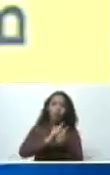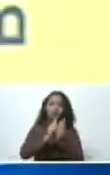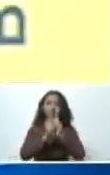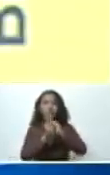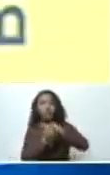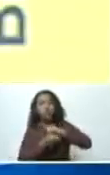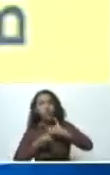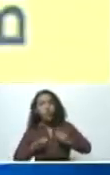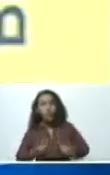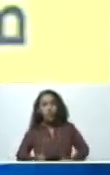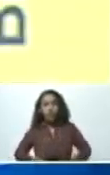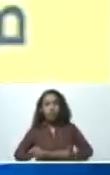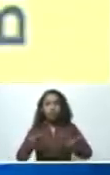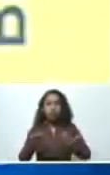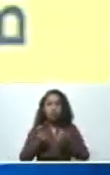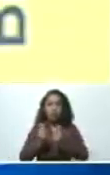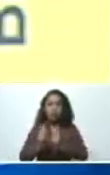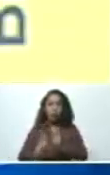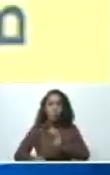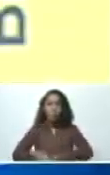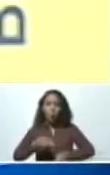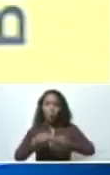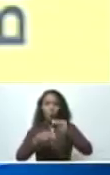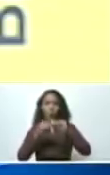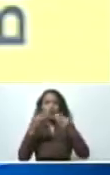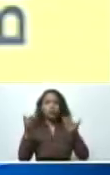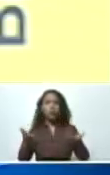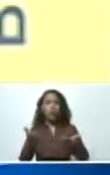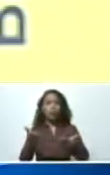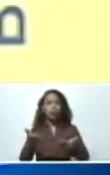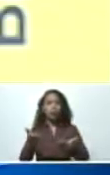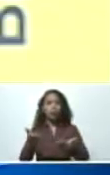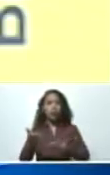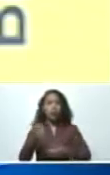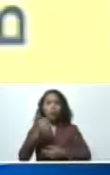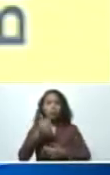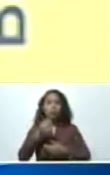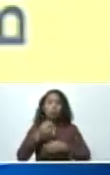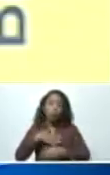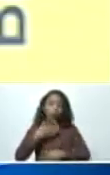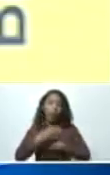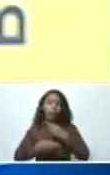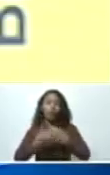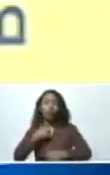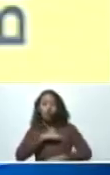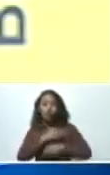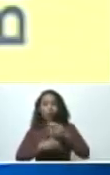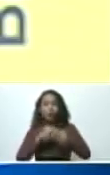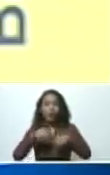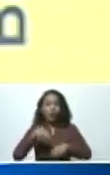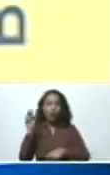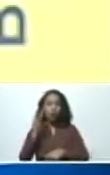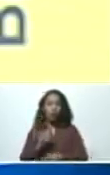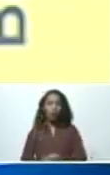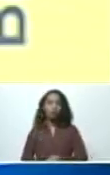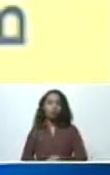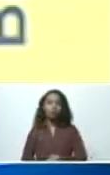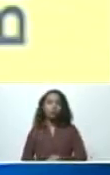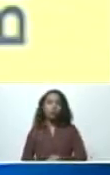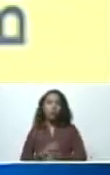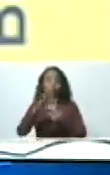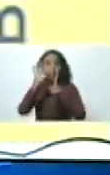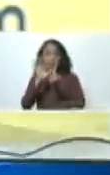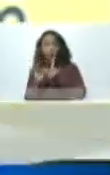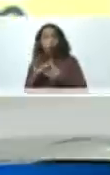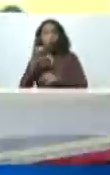dieta y tratar de construir una dieta que se sustente en lo que podemos producir en Venezuela. El trigo, la